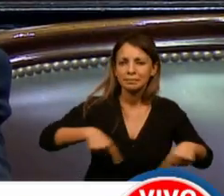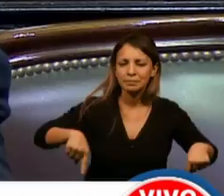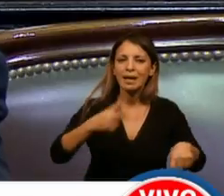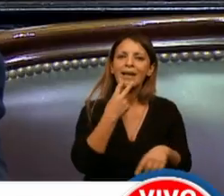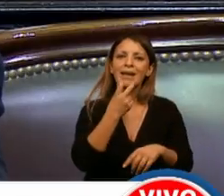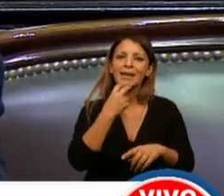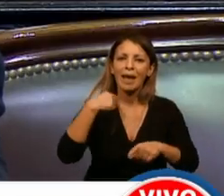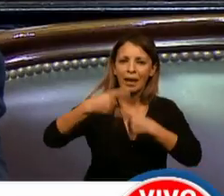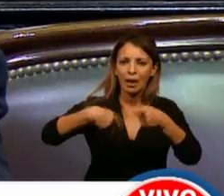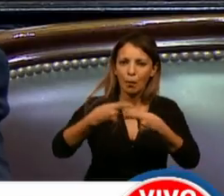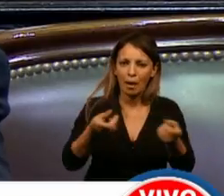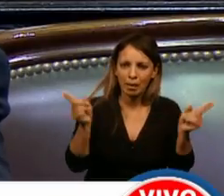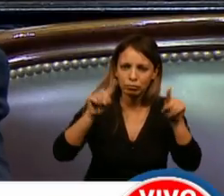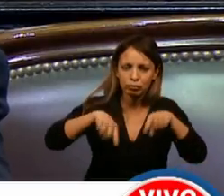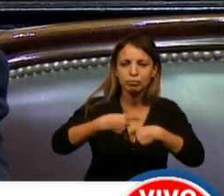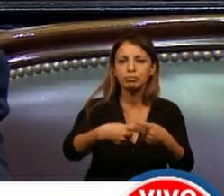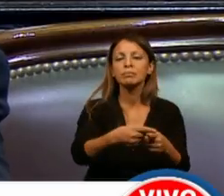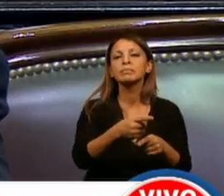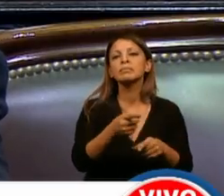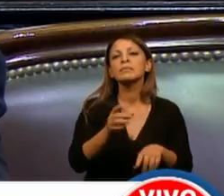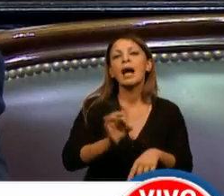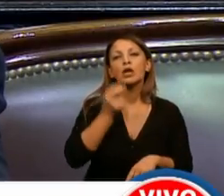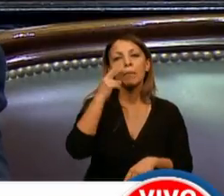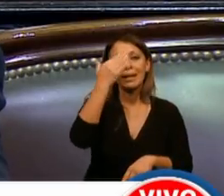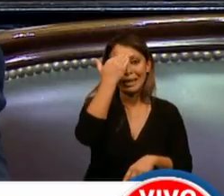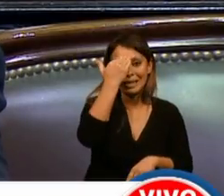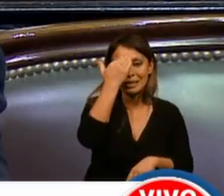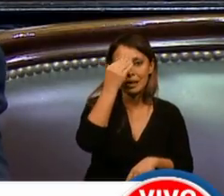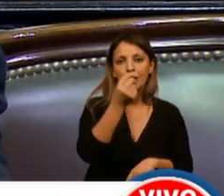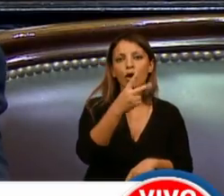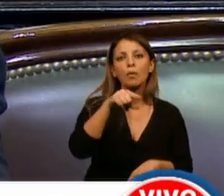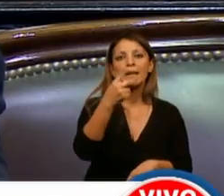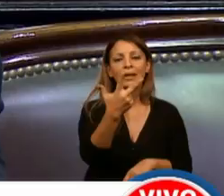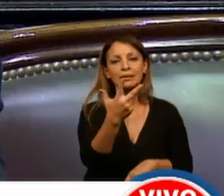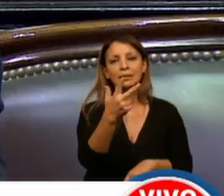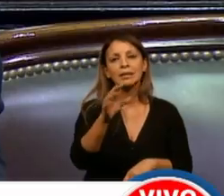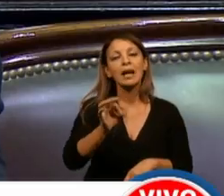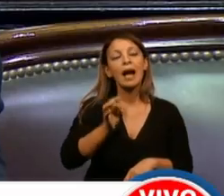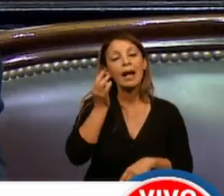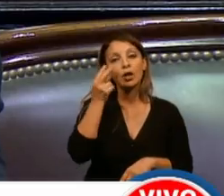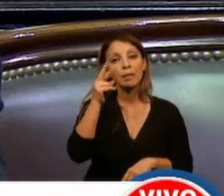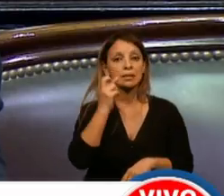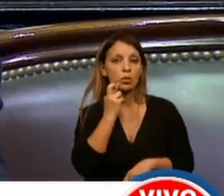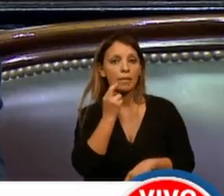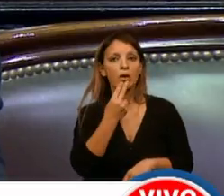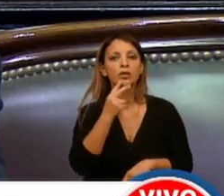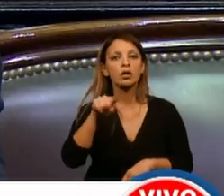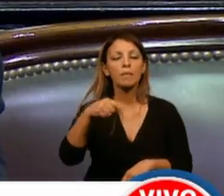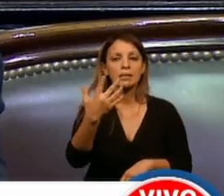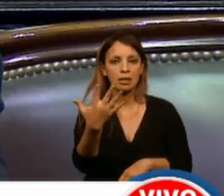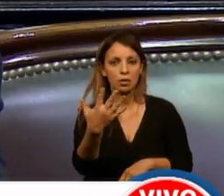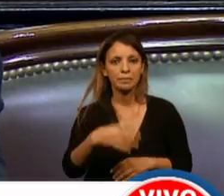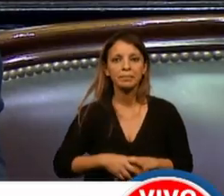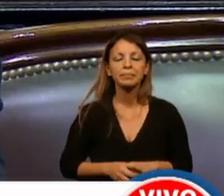como porcentaje de la demanda eléctrica en el año 2015 era de 23 en el año 2019 de 11,5